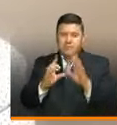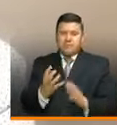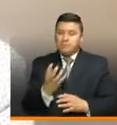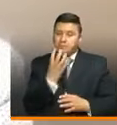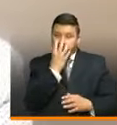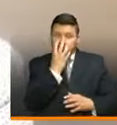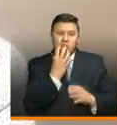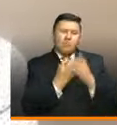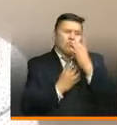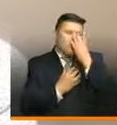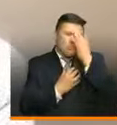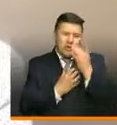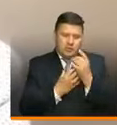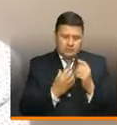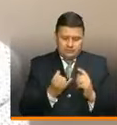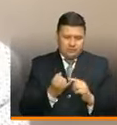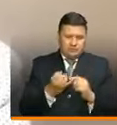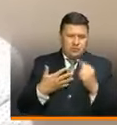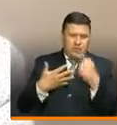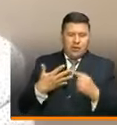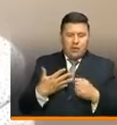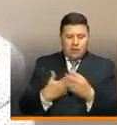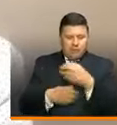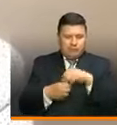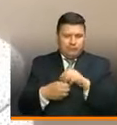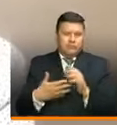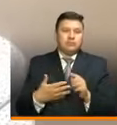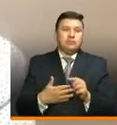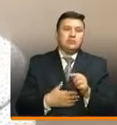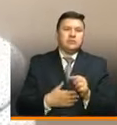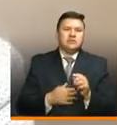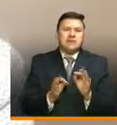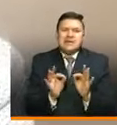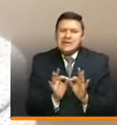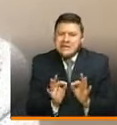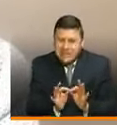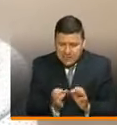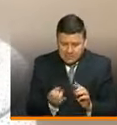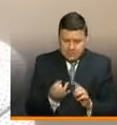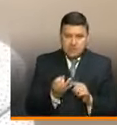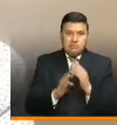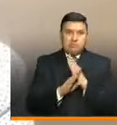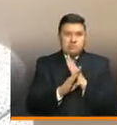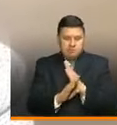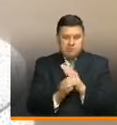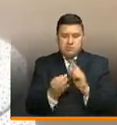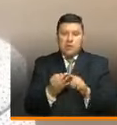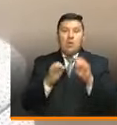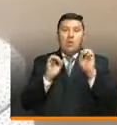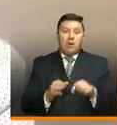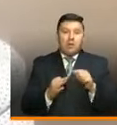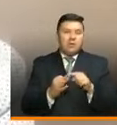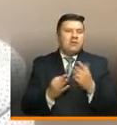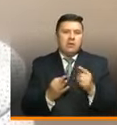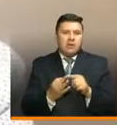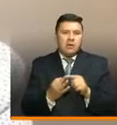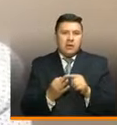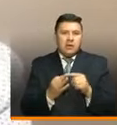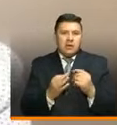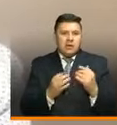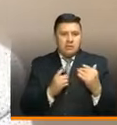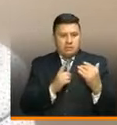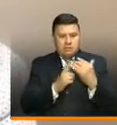que se escogió por varias razones. Una, porque es sencilla, porque protege, porque es capaz realmente de evitar